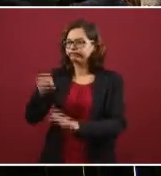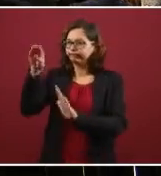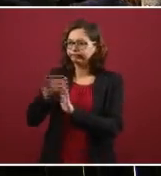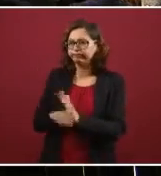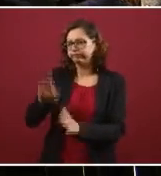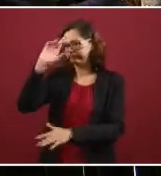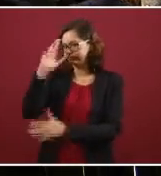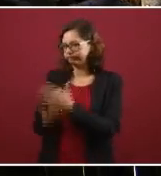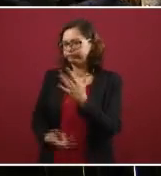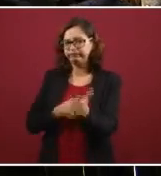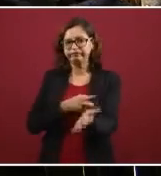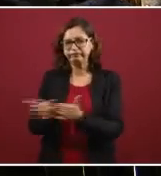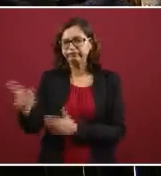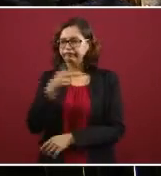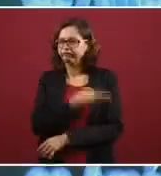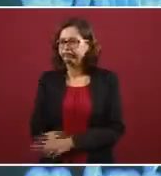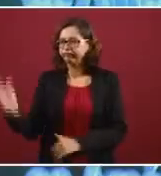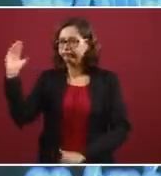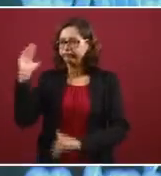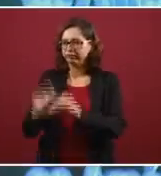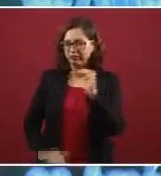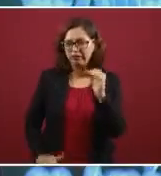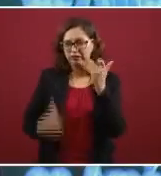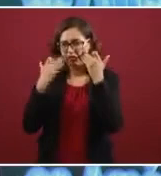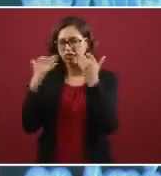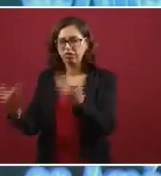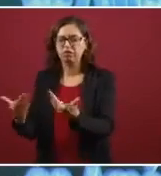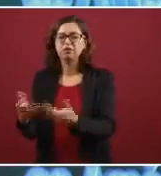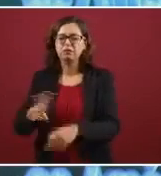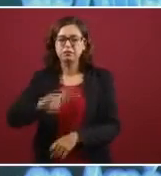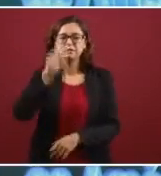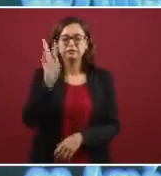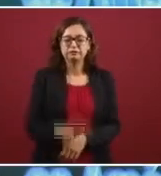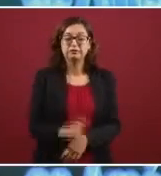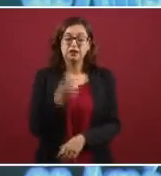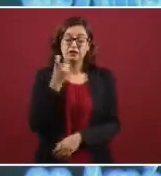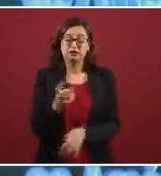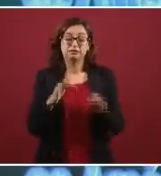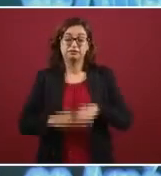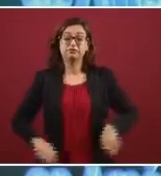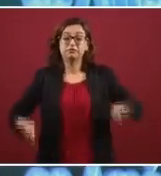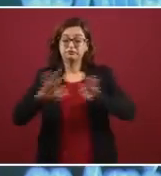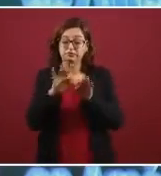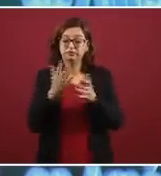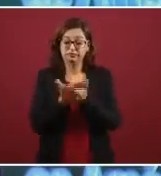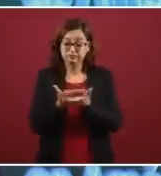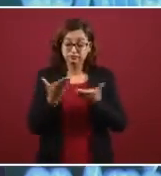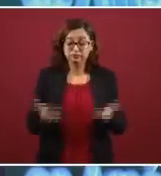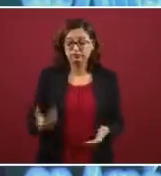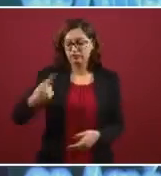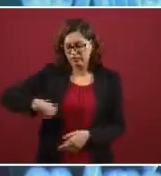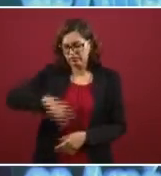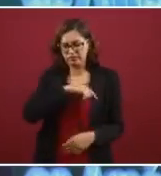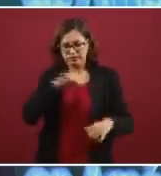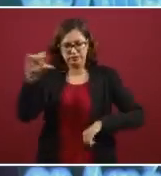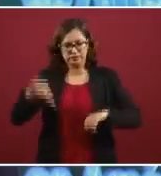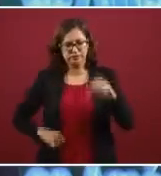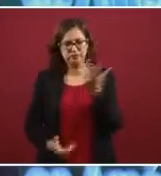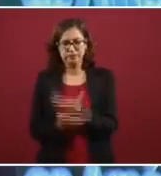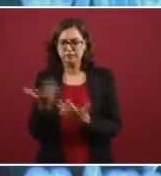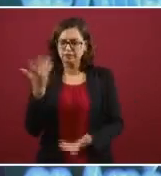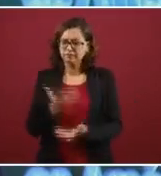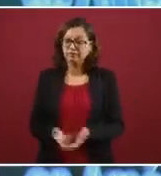Por eso es tan importante acercar las acciones al territorio e invertir en mujeres, en jóvenes, en